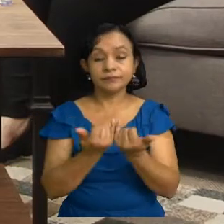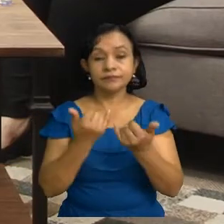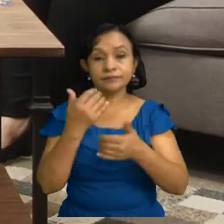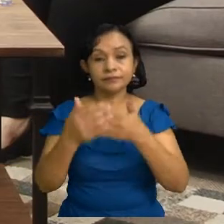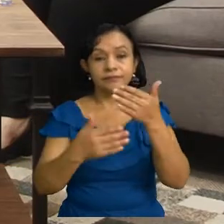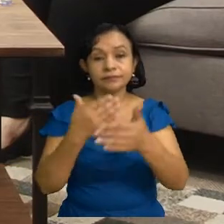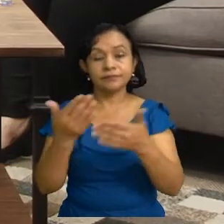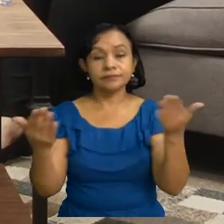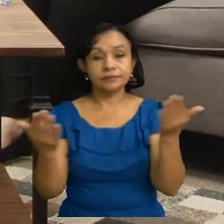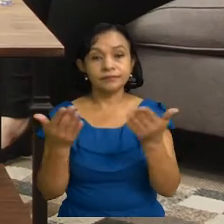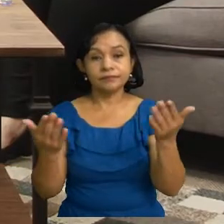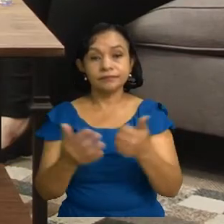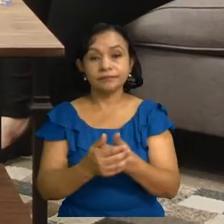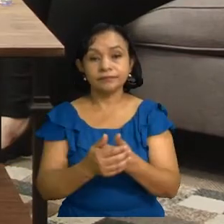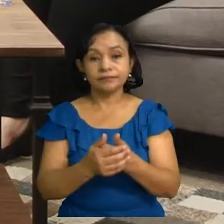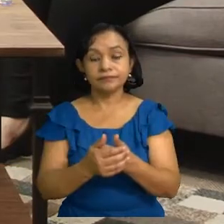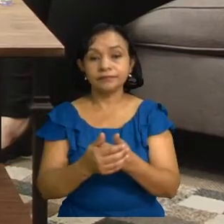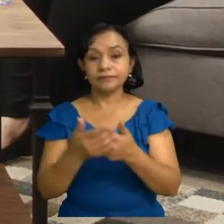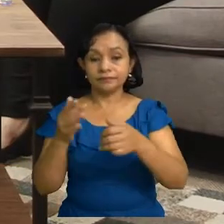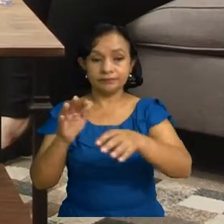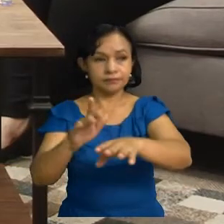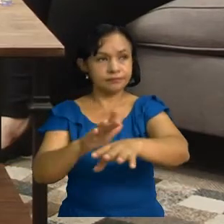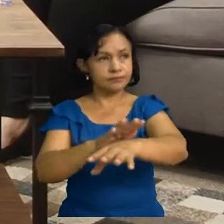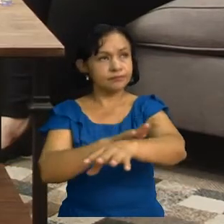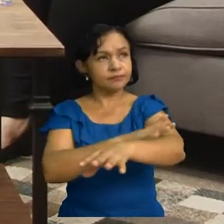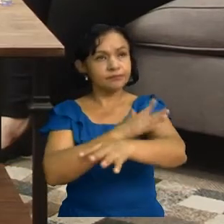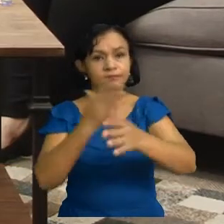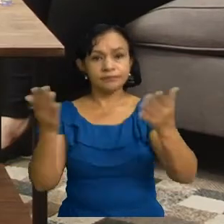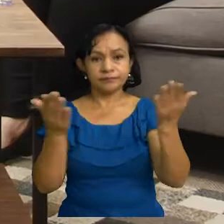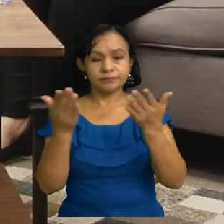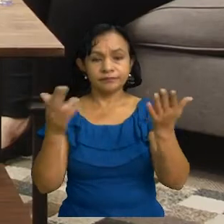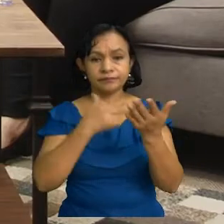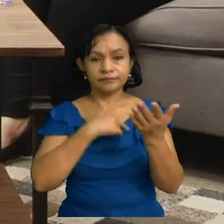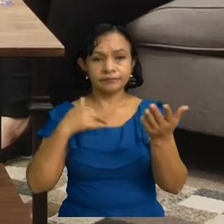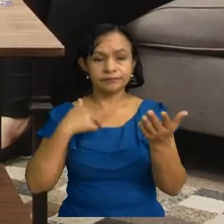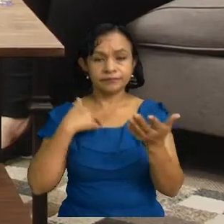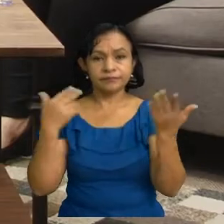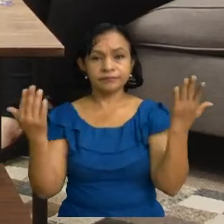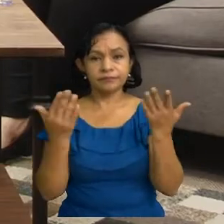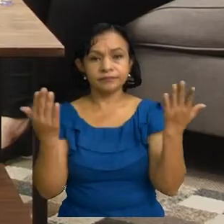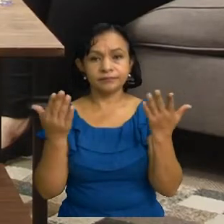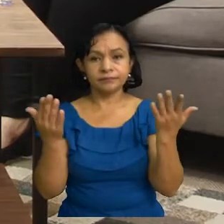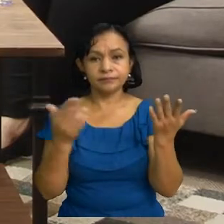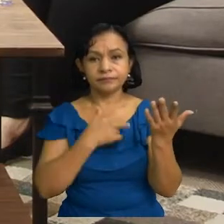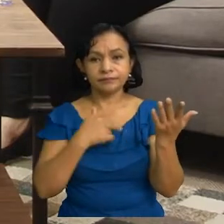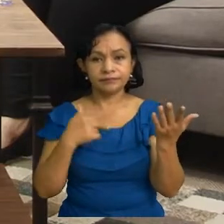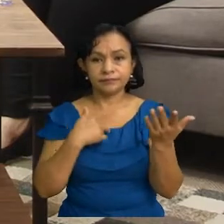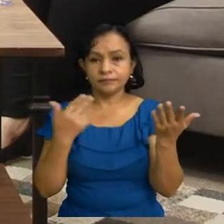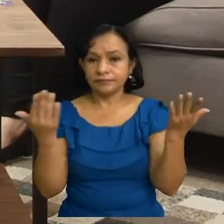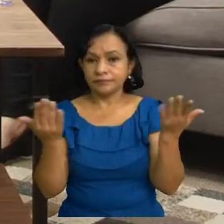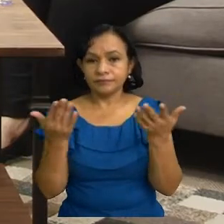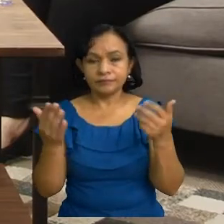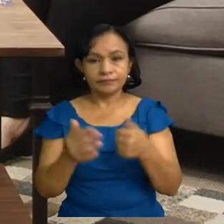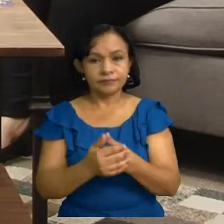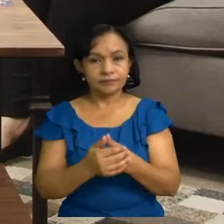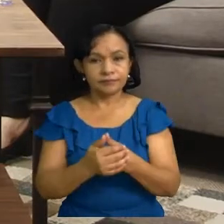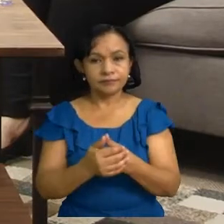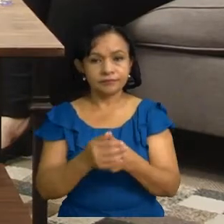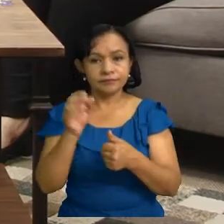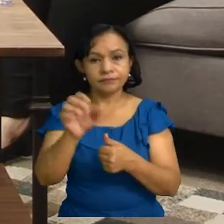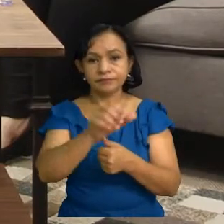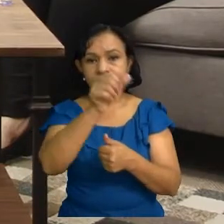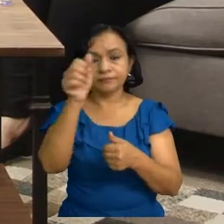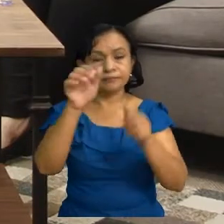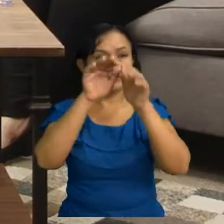y así de repente sentís que no son parte de la conservación entonces estás estás en otro